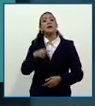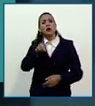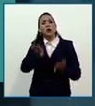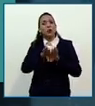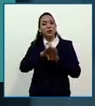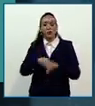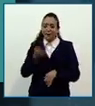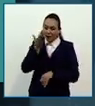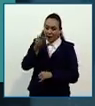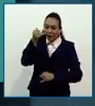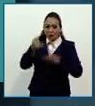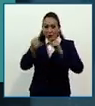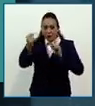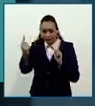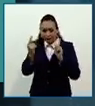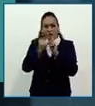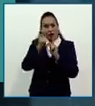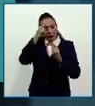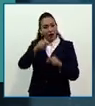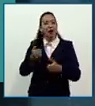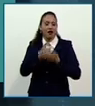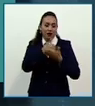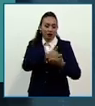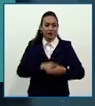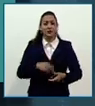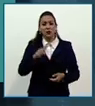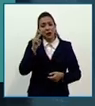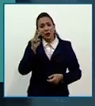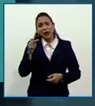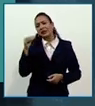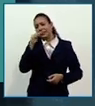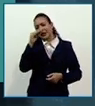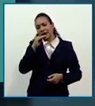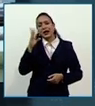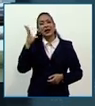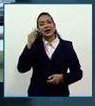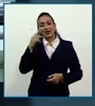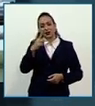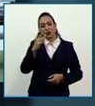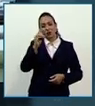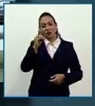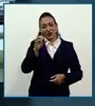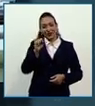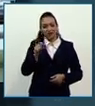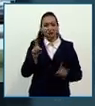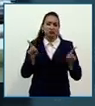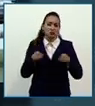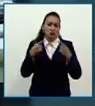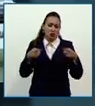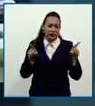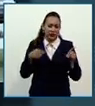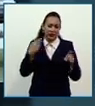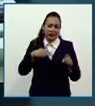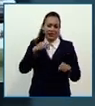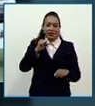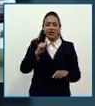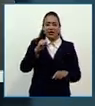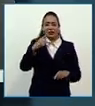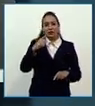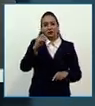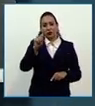escucharnos. Usted puede escuchar este podcast de manera gratuita en la aplicación de música Spotify y en el canal de YouTube del